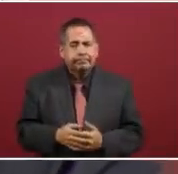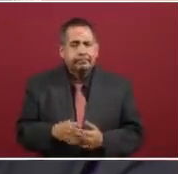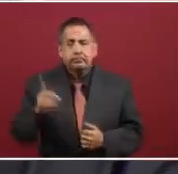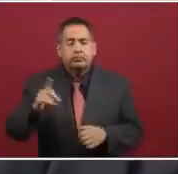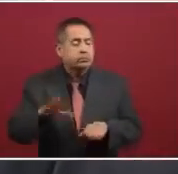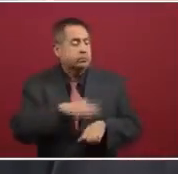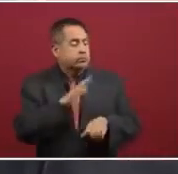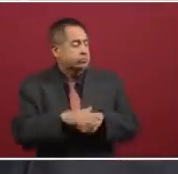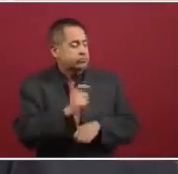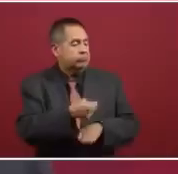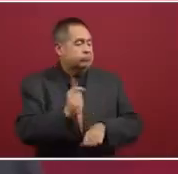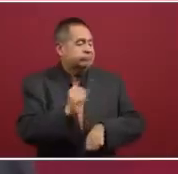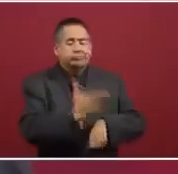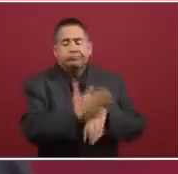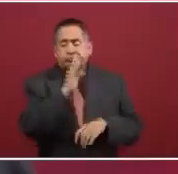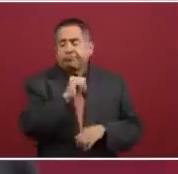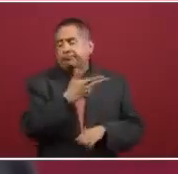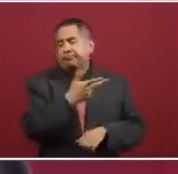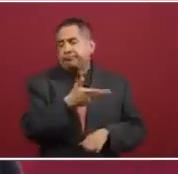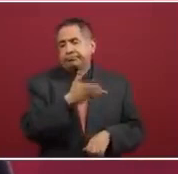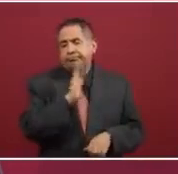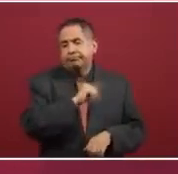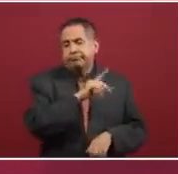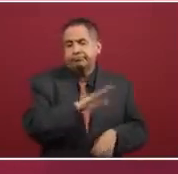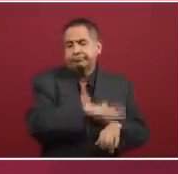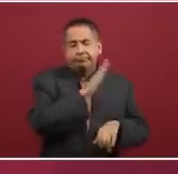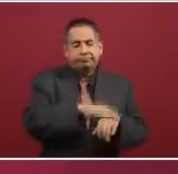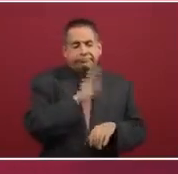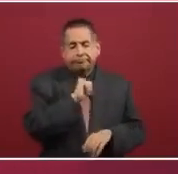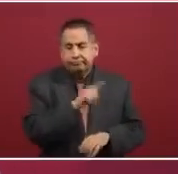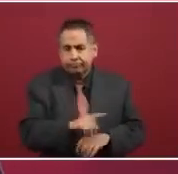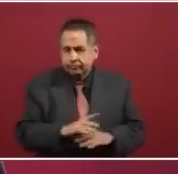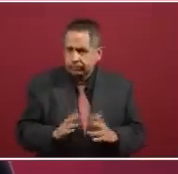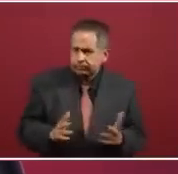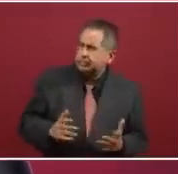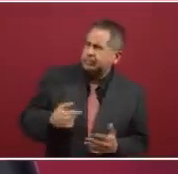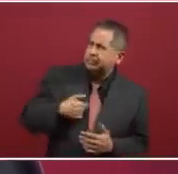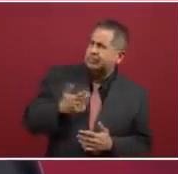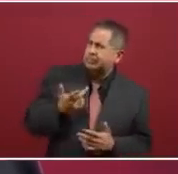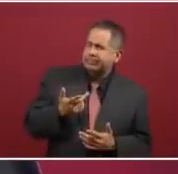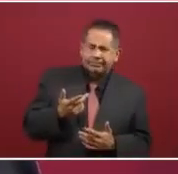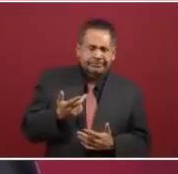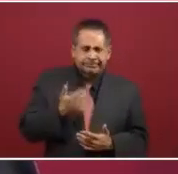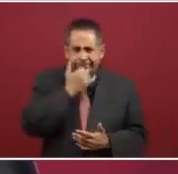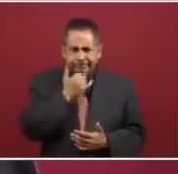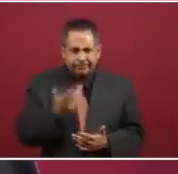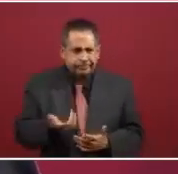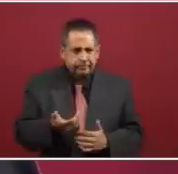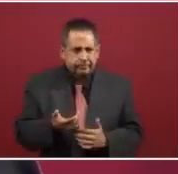califican castigando al gobierno y al país.